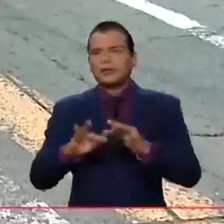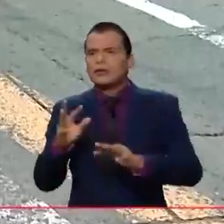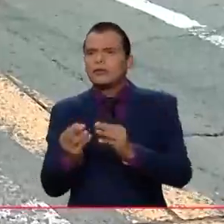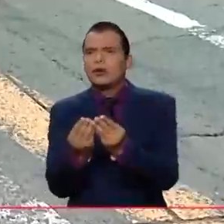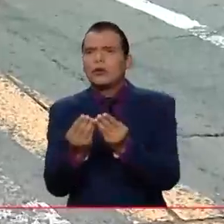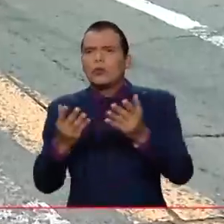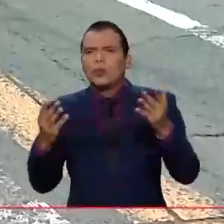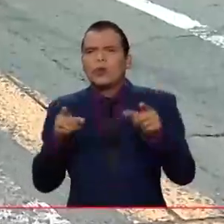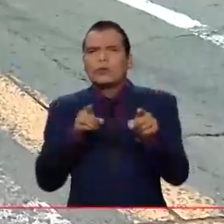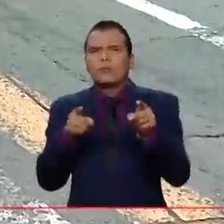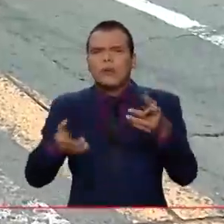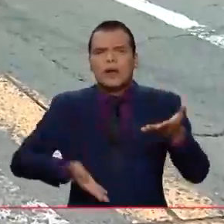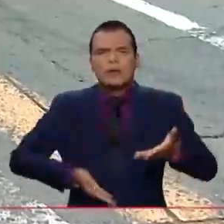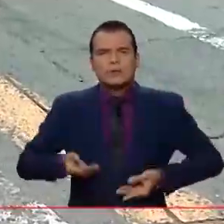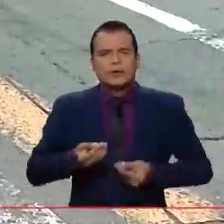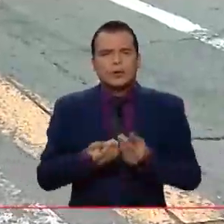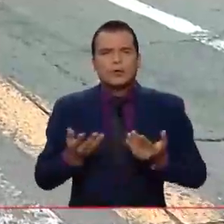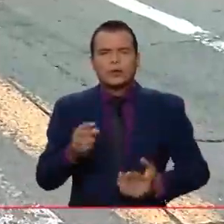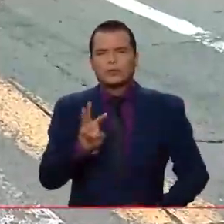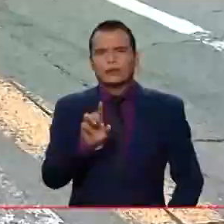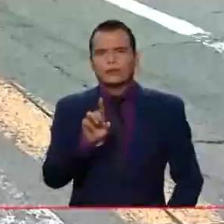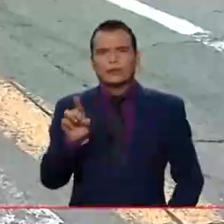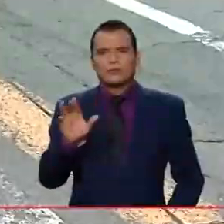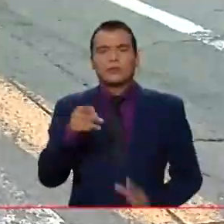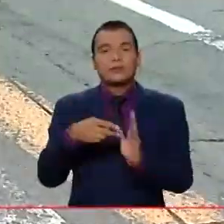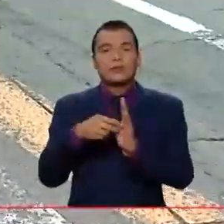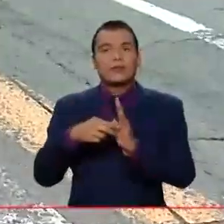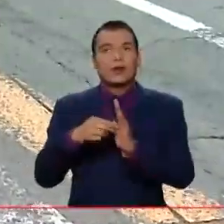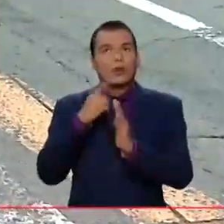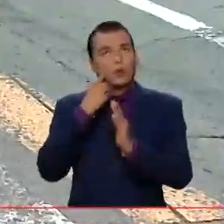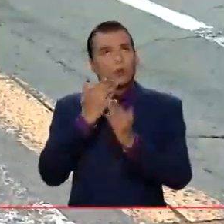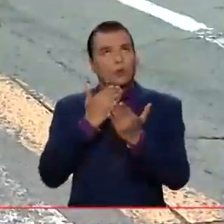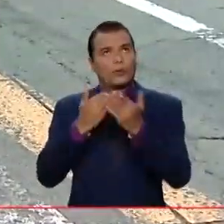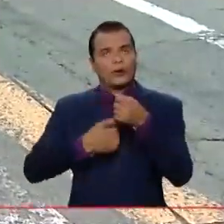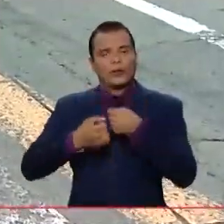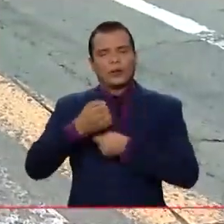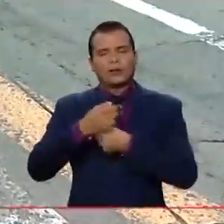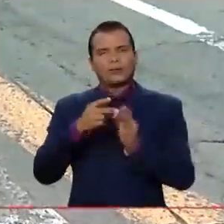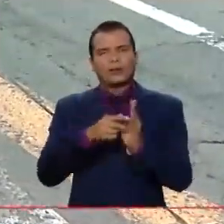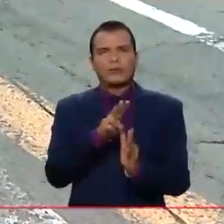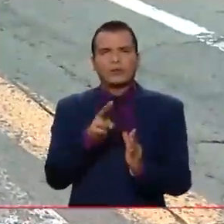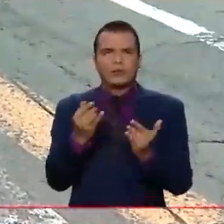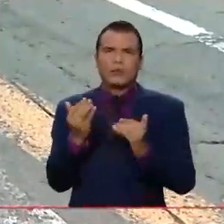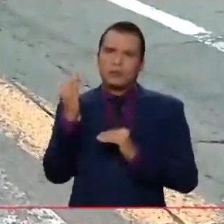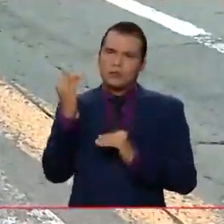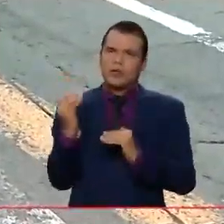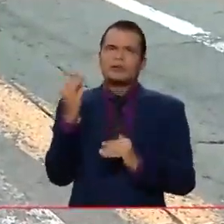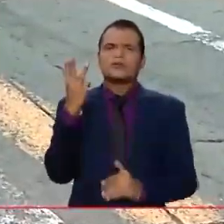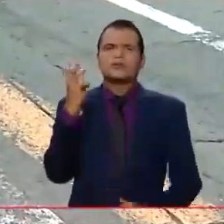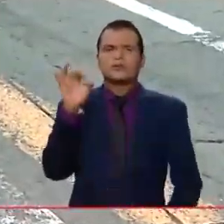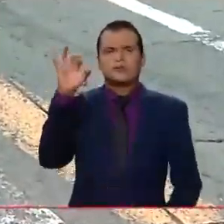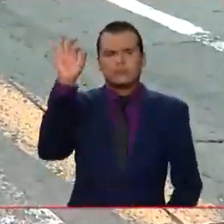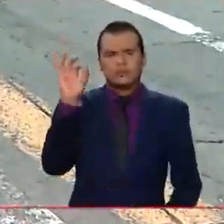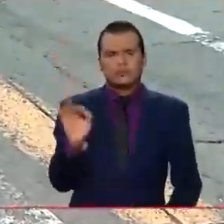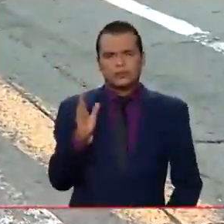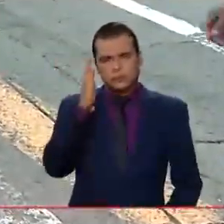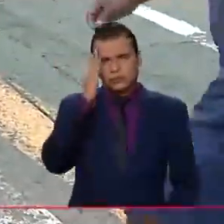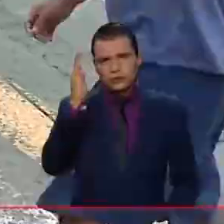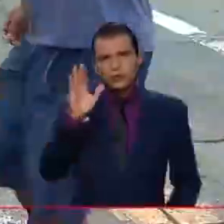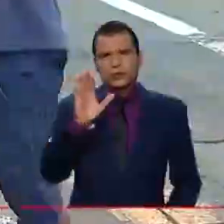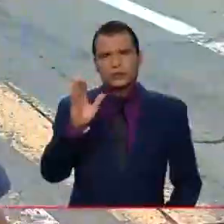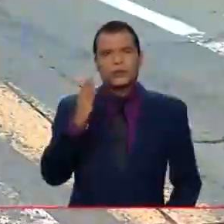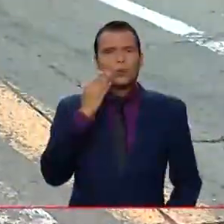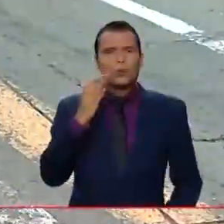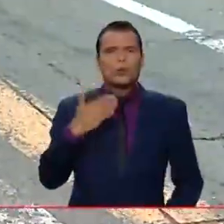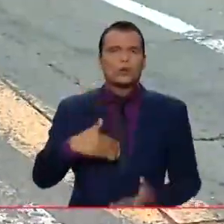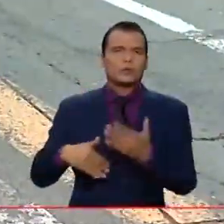a comercio, una reducción del 30% respecto al 2022, donde se registraron